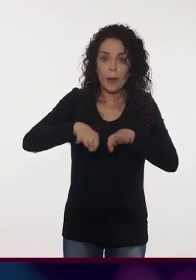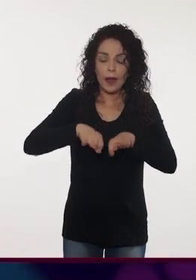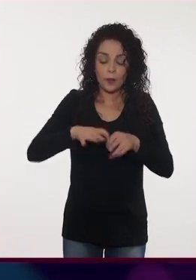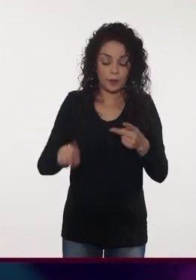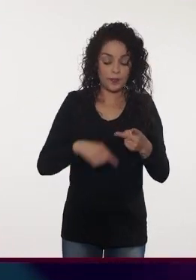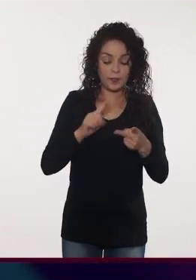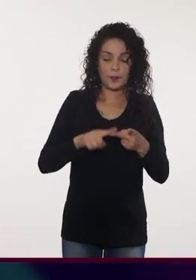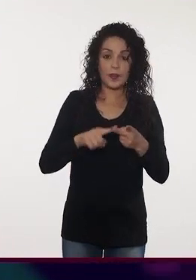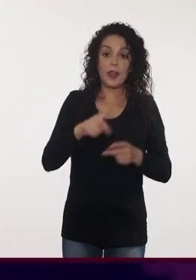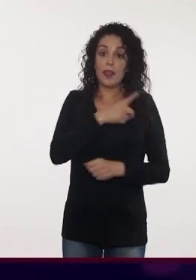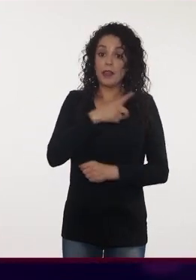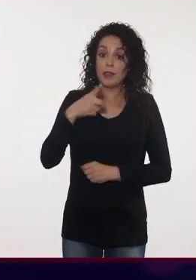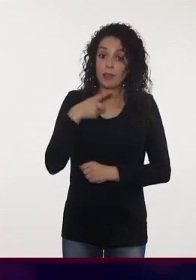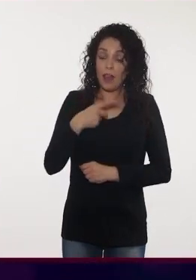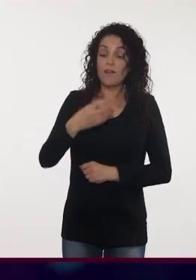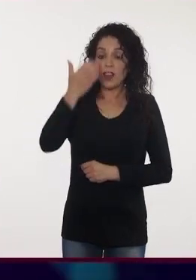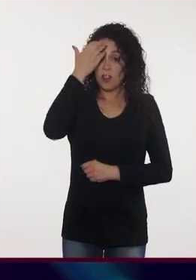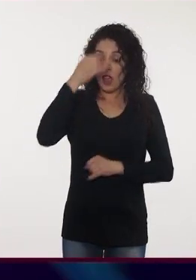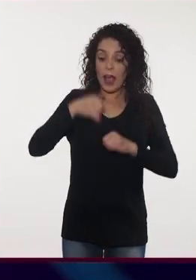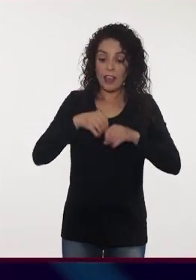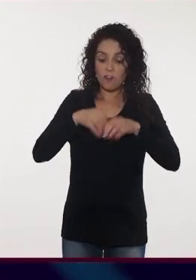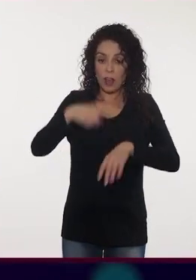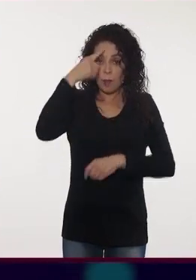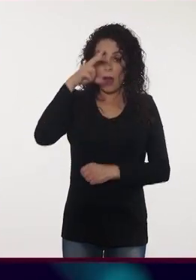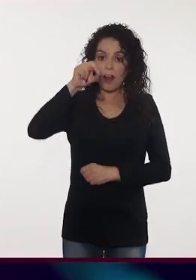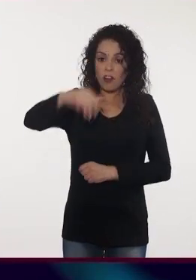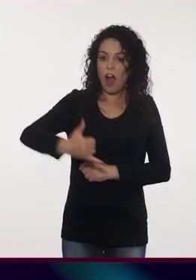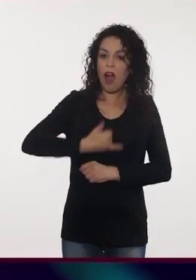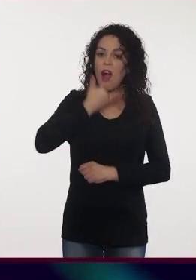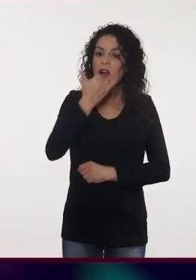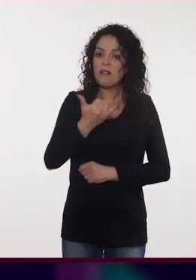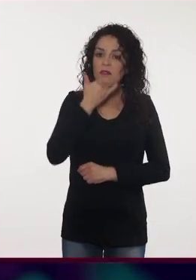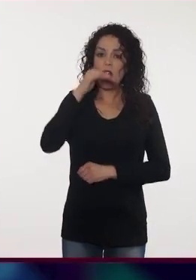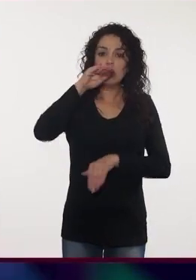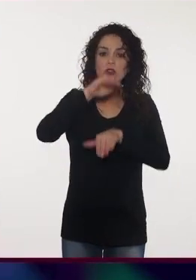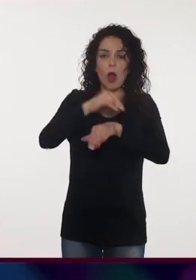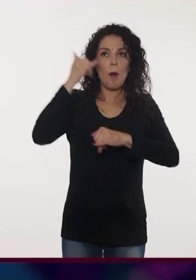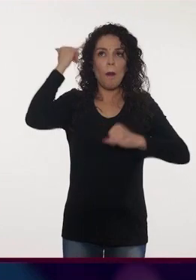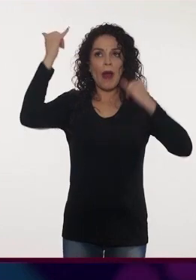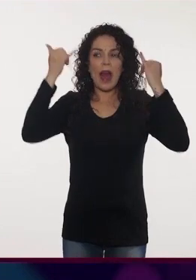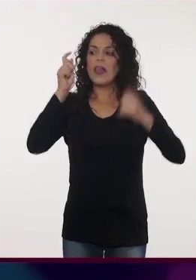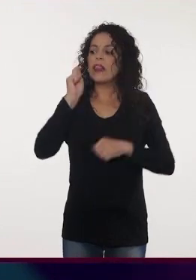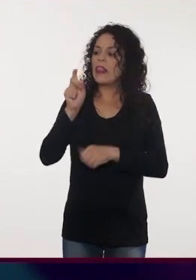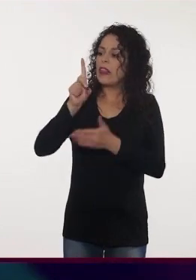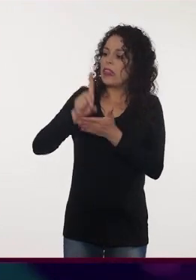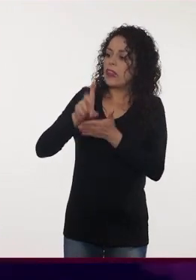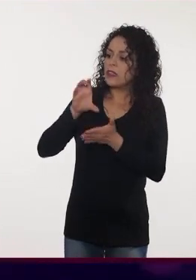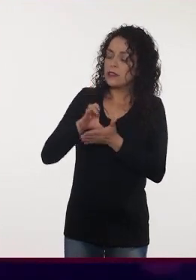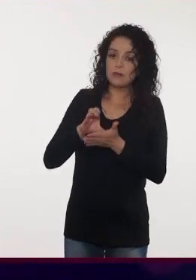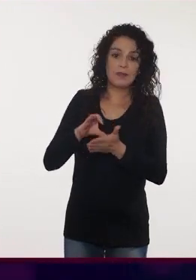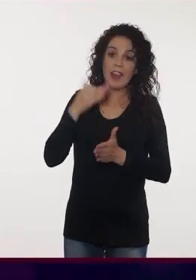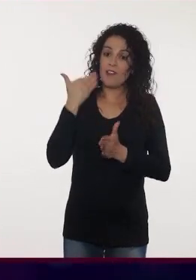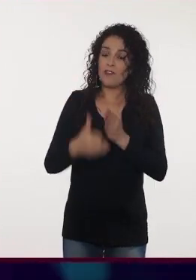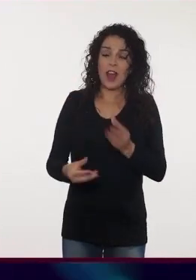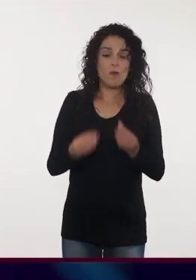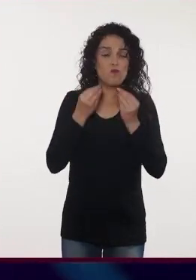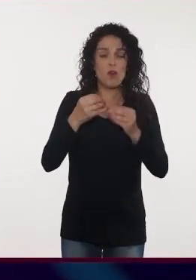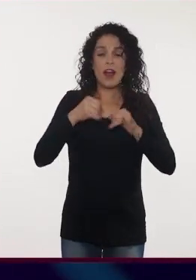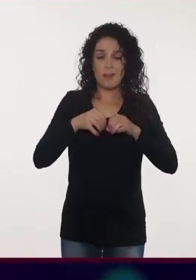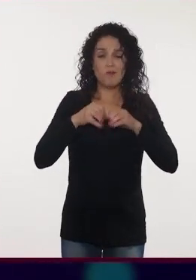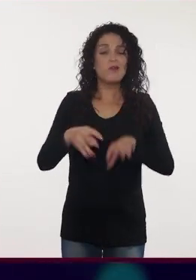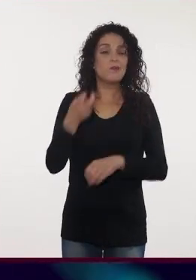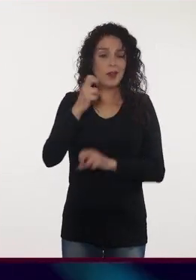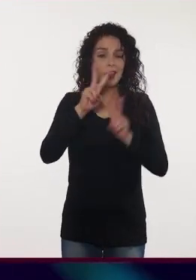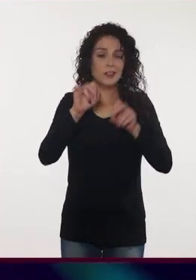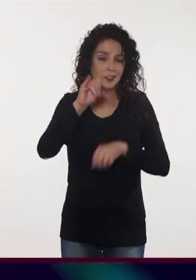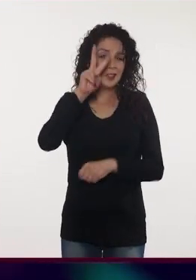para derribar creencias erróneas sobre la discapacidad. Lamentablemente hay mucha desinformación sobre este tema.